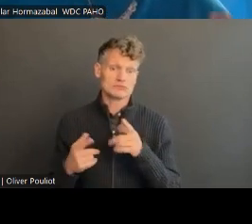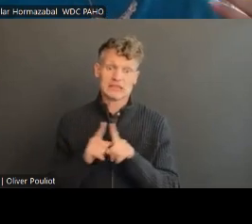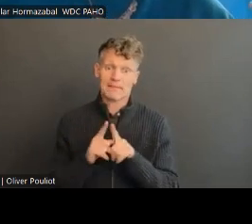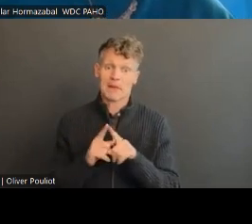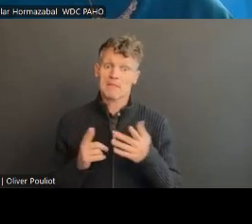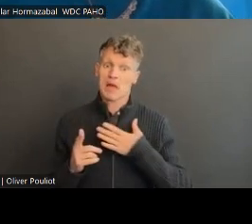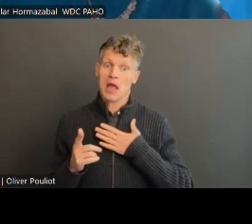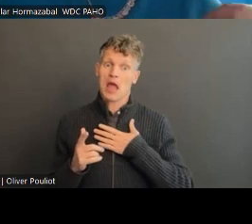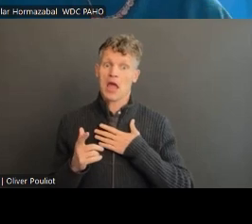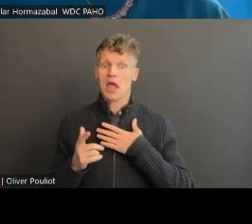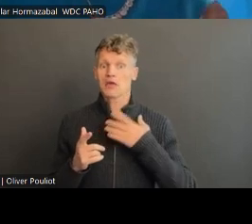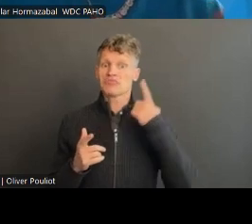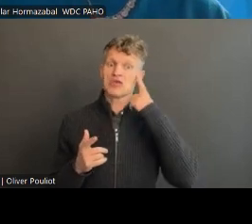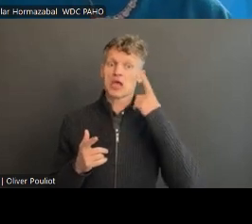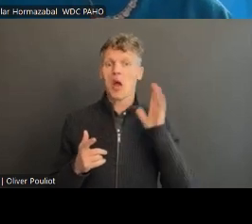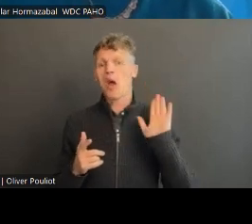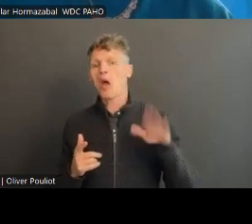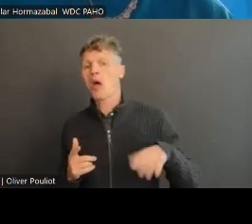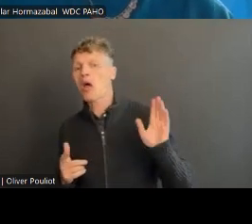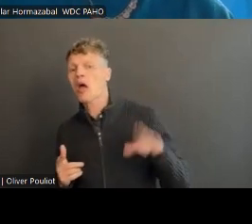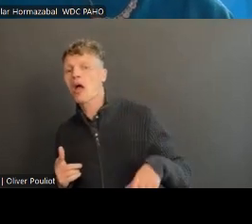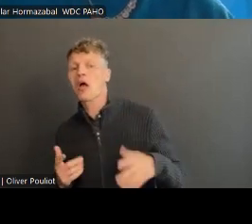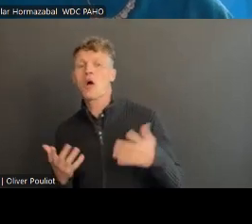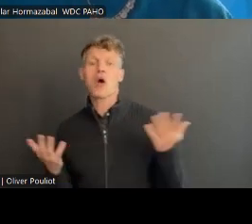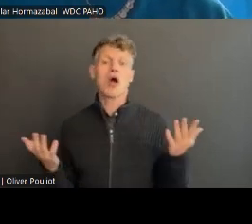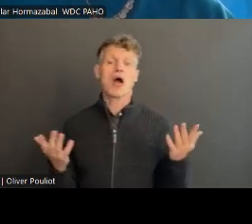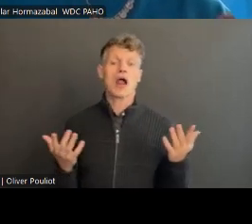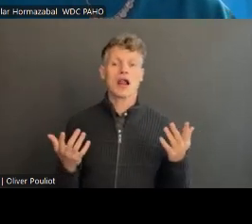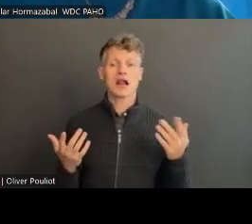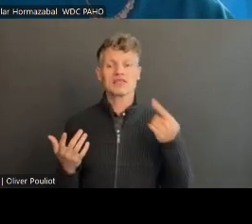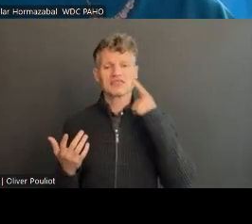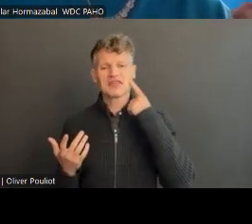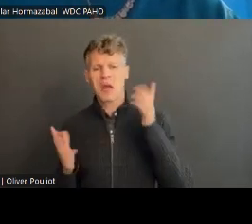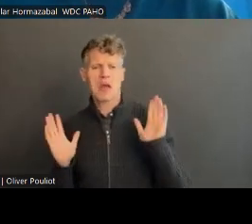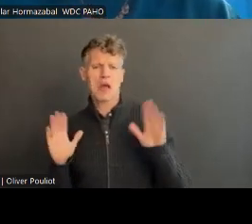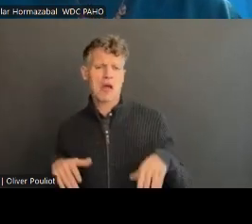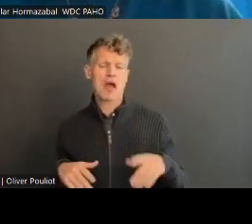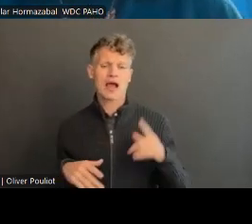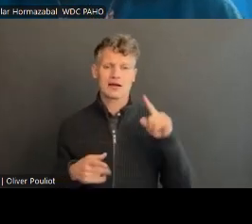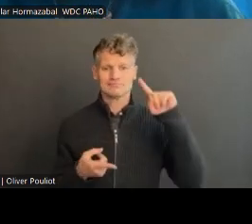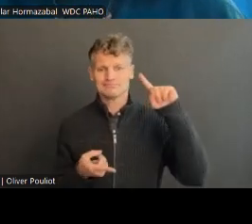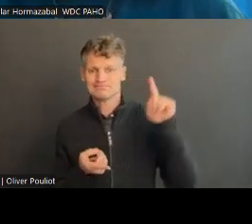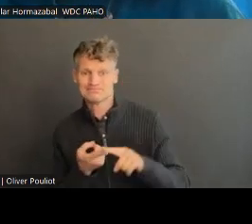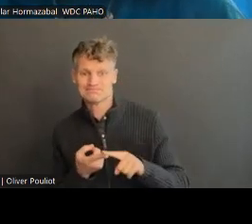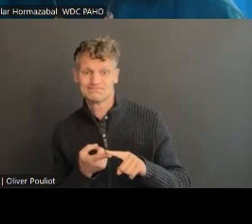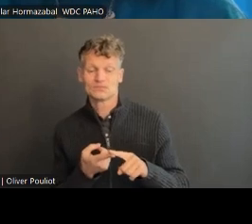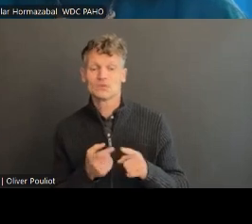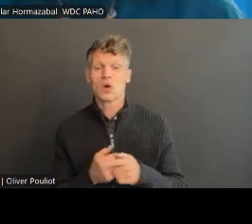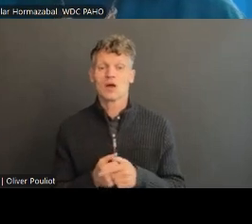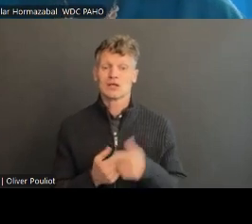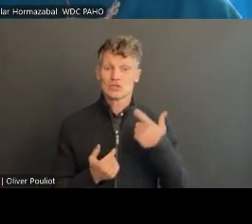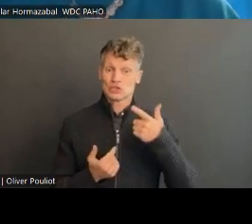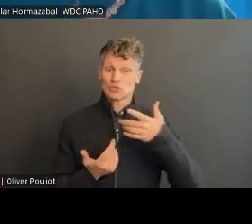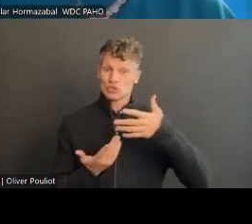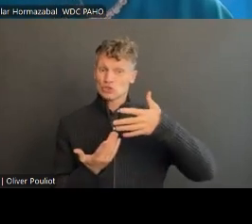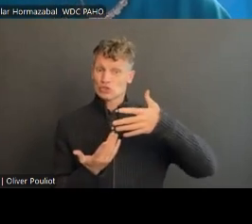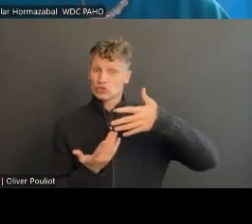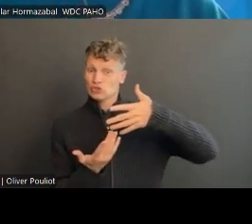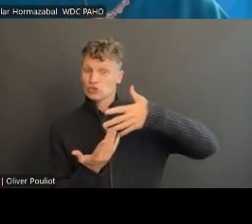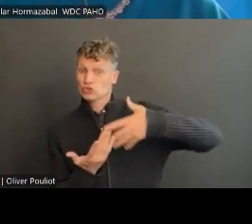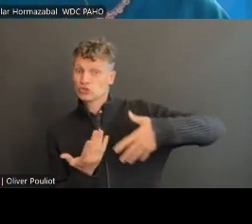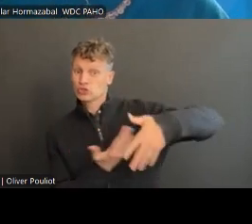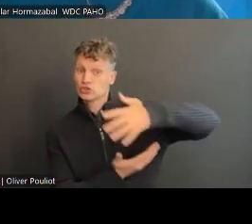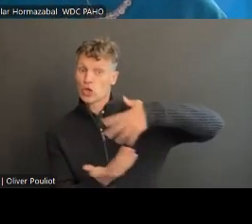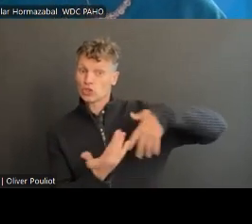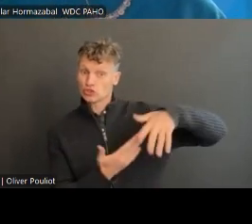queremos reforzar es que los determinantes sociales influyen sobre la expresión de necesidad en salud y también influyen,